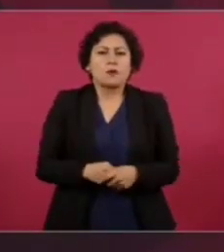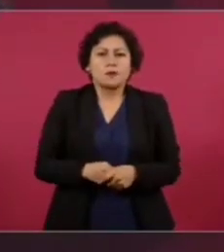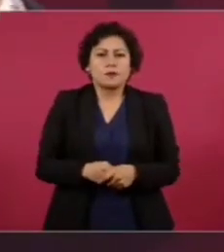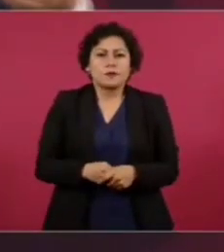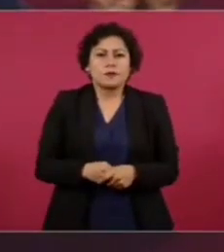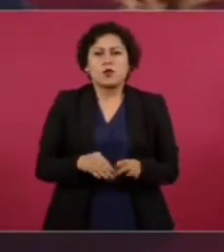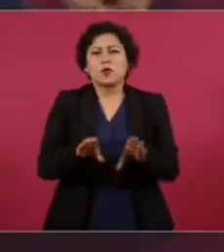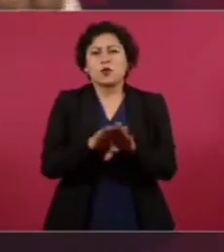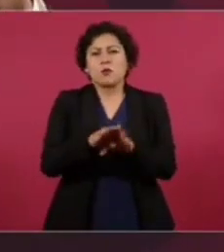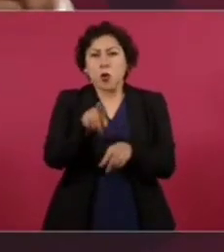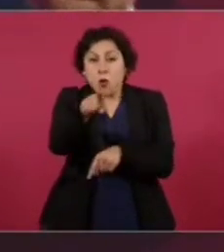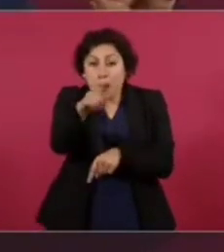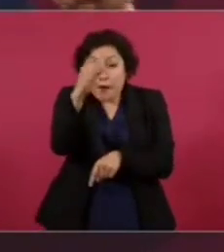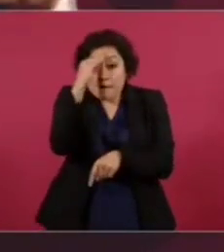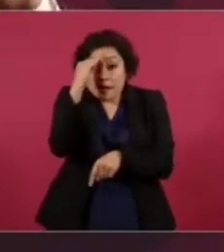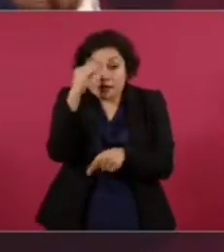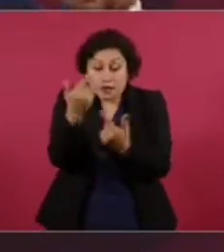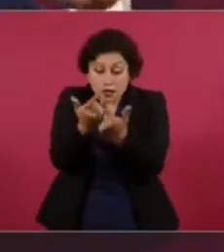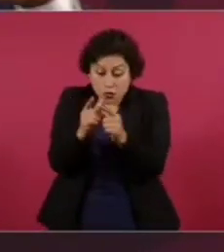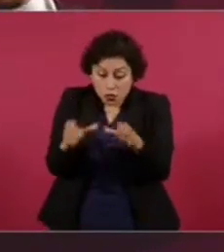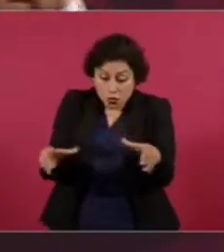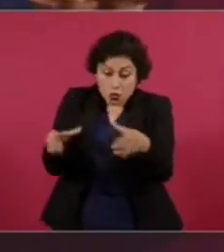una casta, ¿no?, divina,